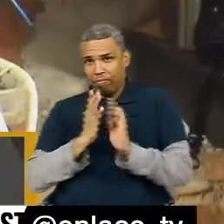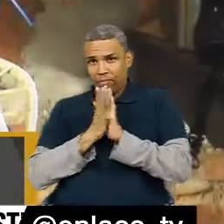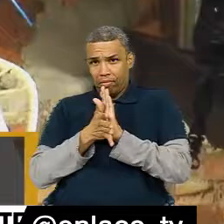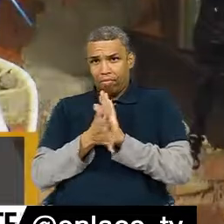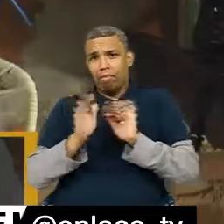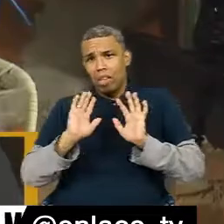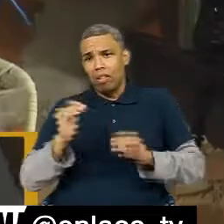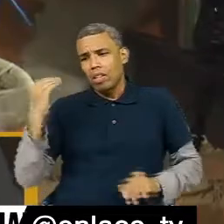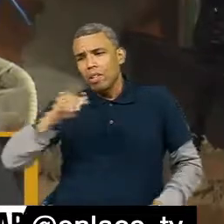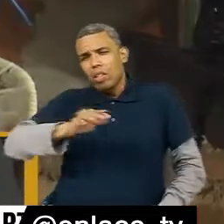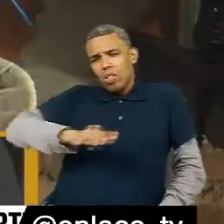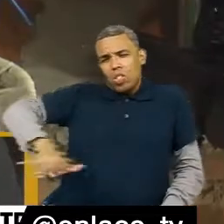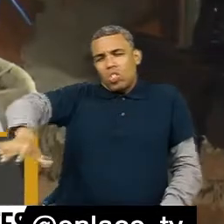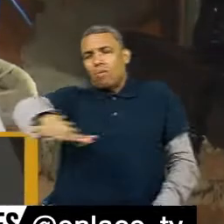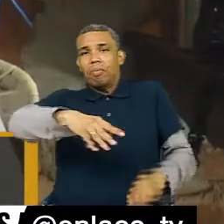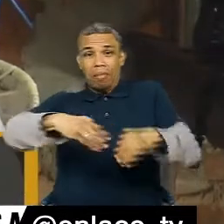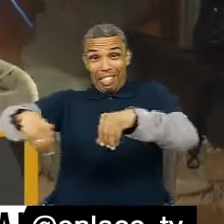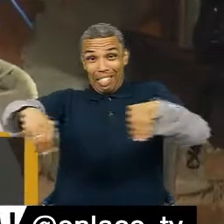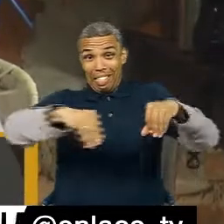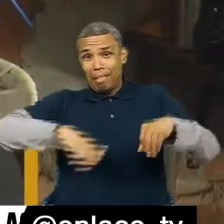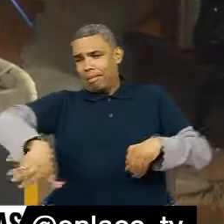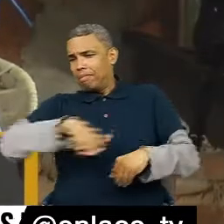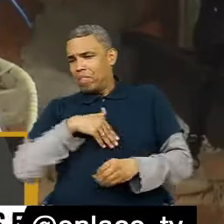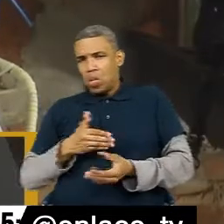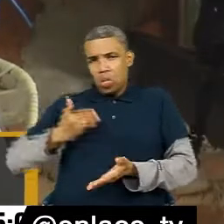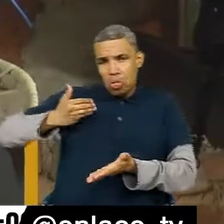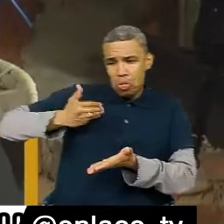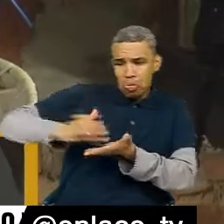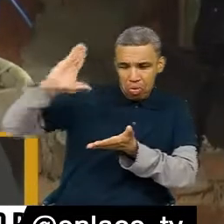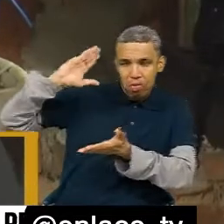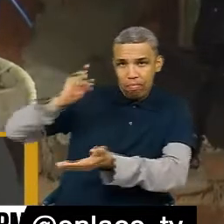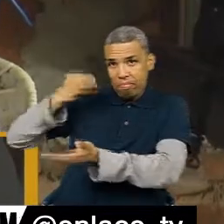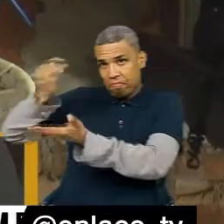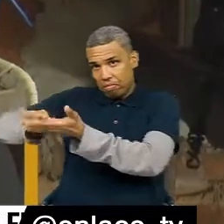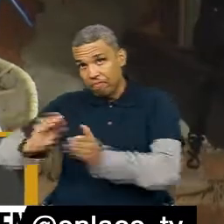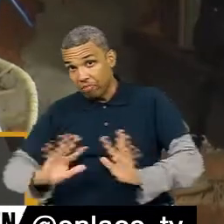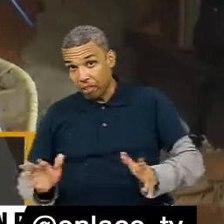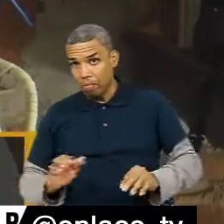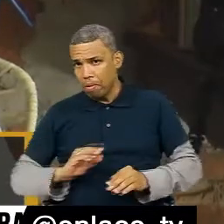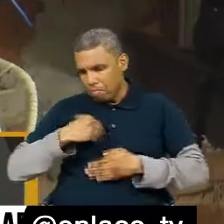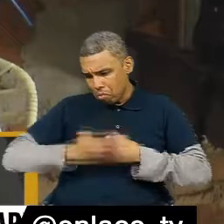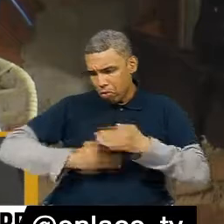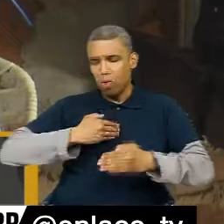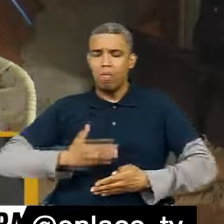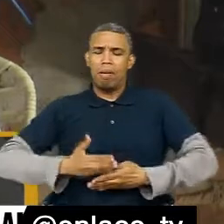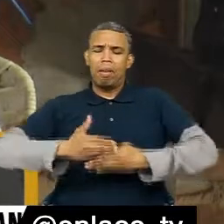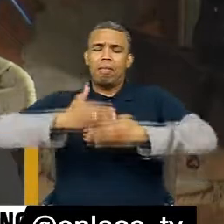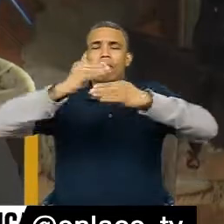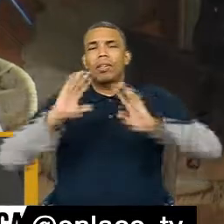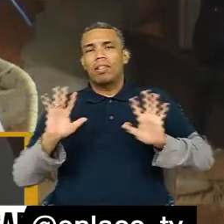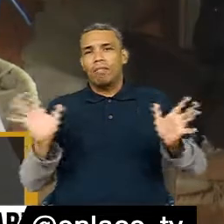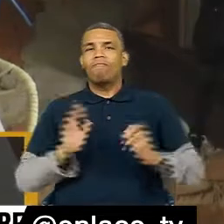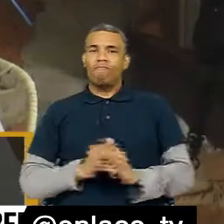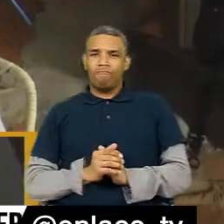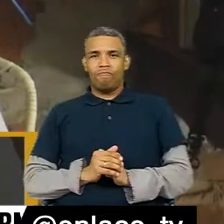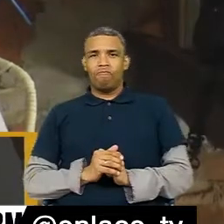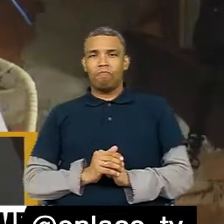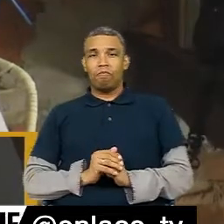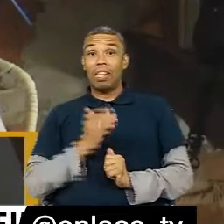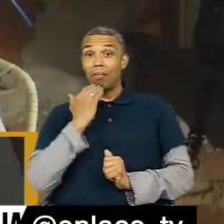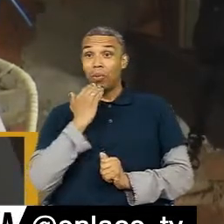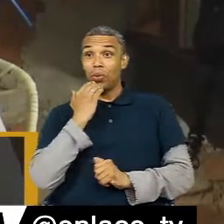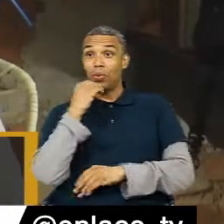casa. No, pues excelente, porque me siento muy feliz. Inclusive me tocaba ir a trabajar y esperé y pedí permiso, porque de verdad es